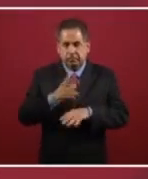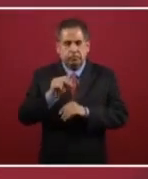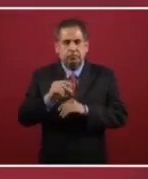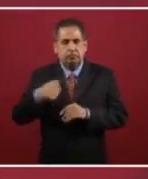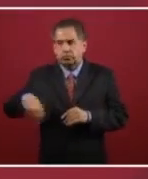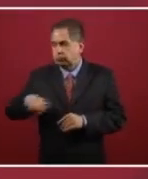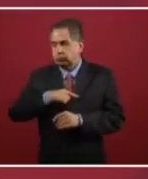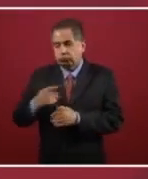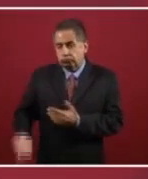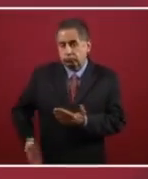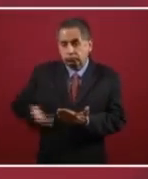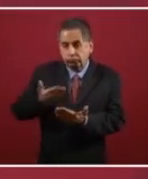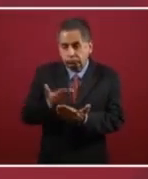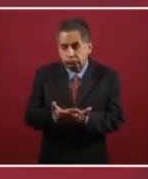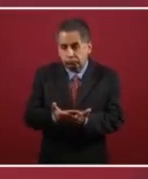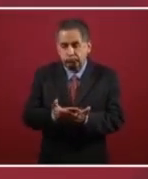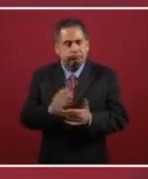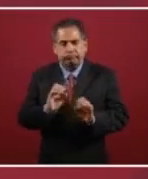propuesta